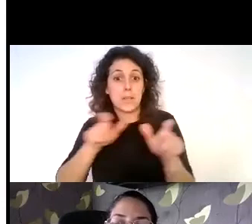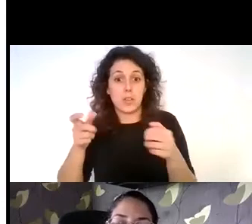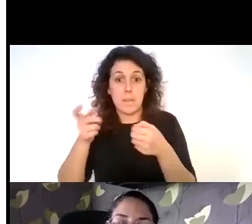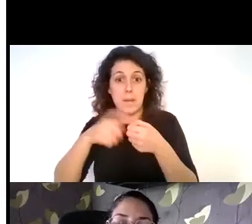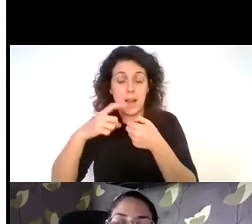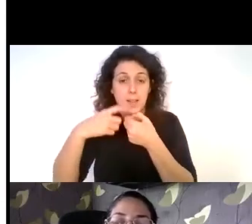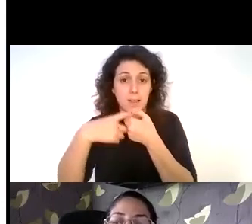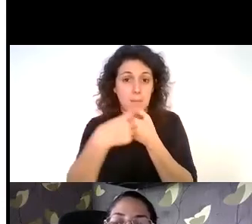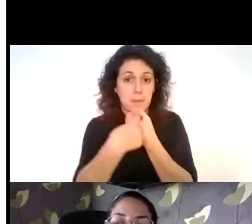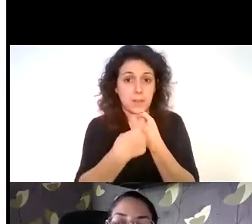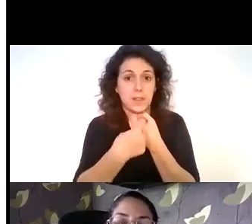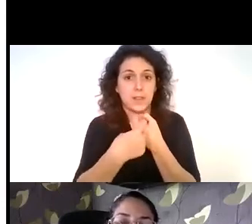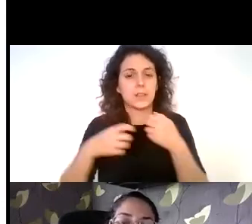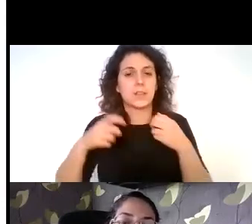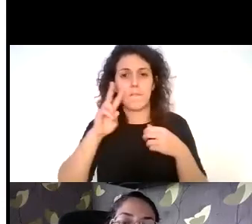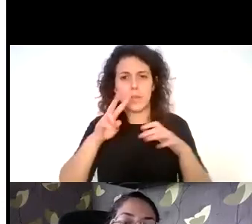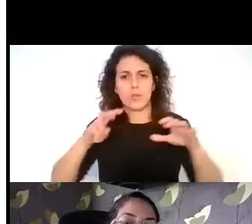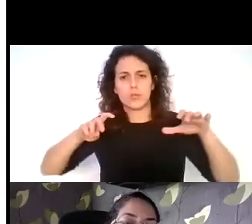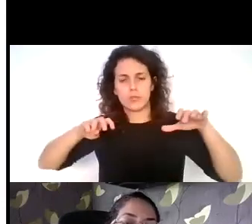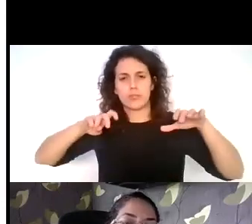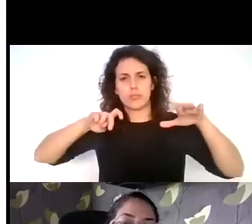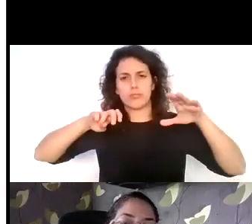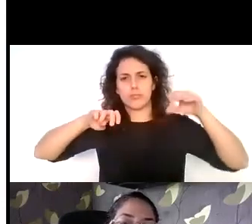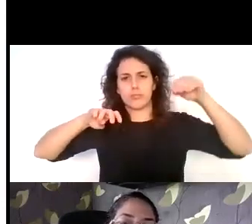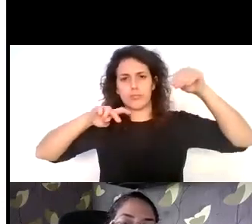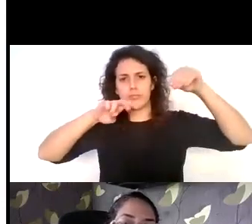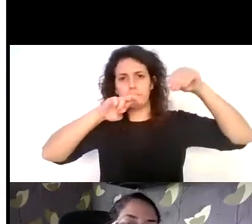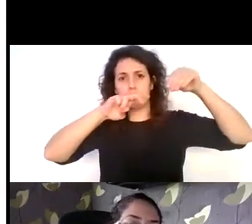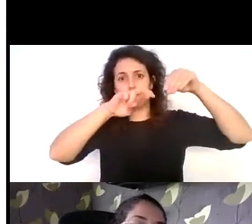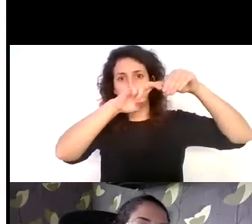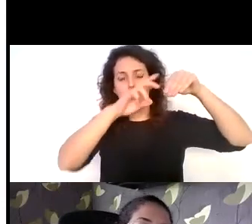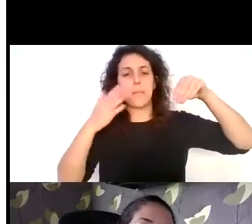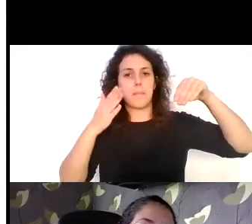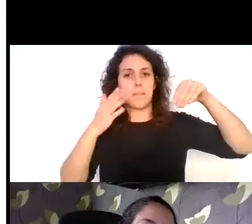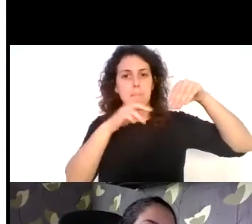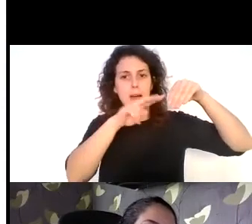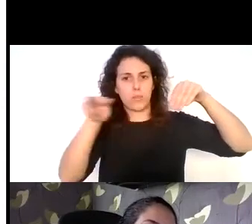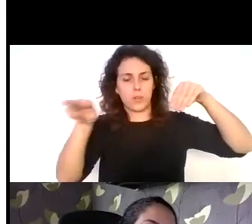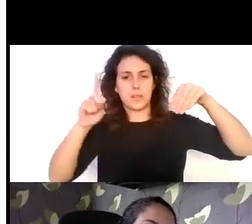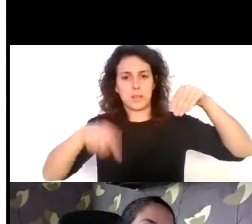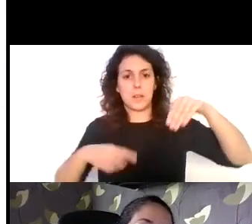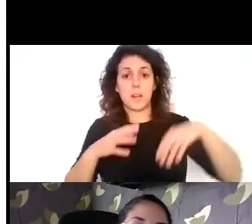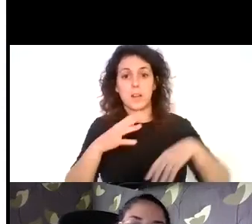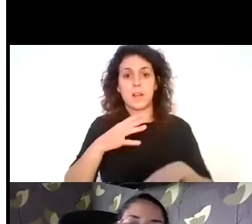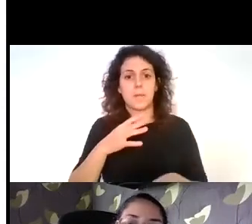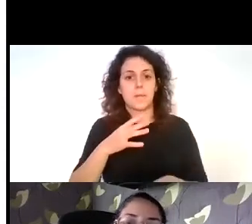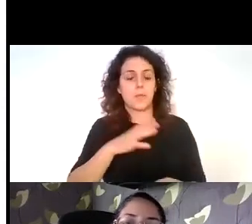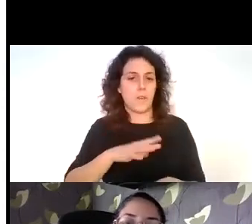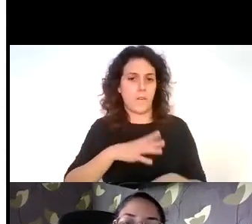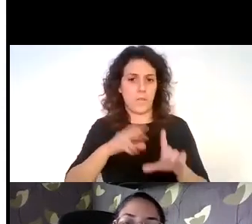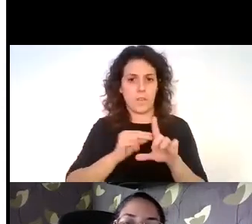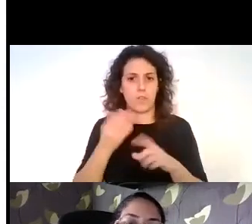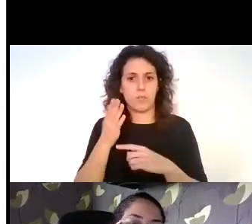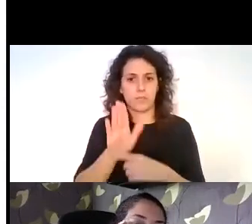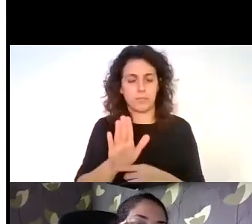los lazarillos subiendo en diferentes tramos y panorámicas del sitio. Agradezco que puedan correr el video, por favor.